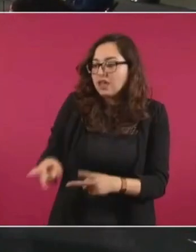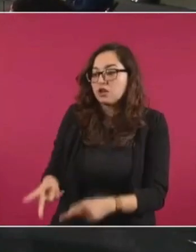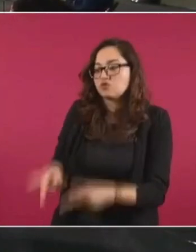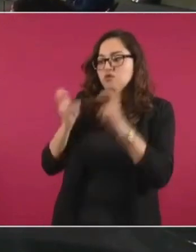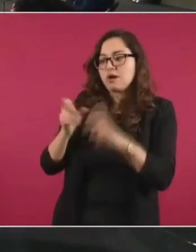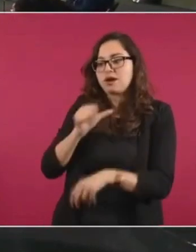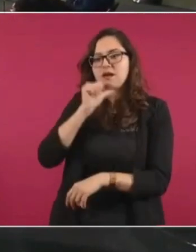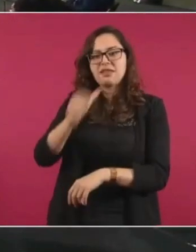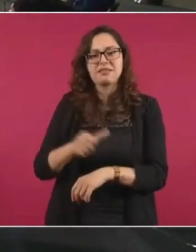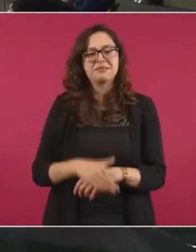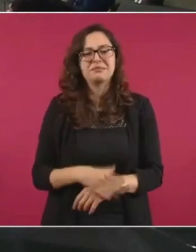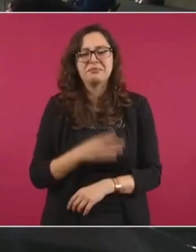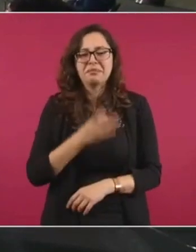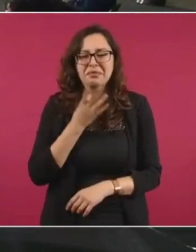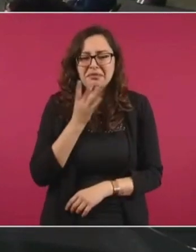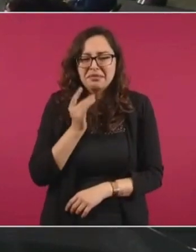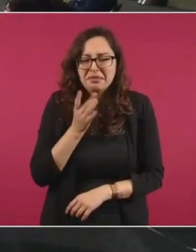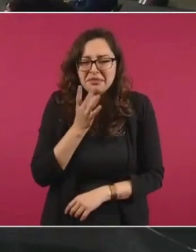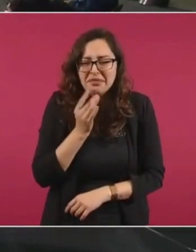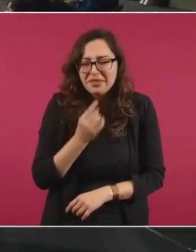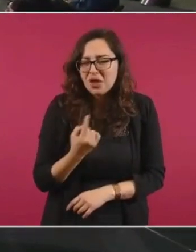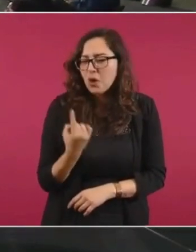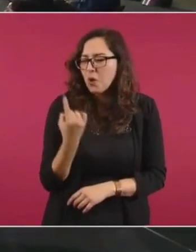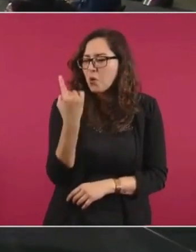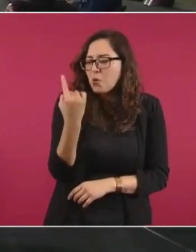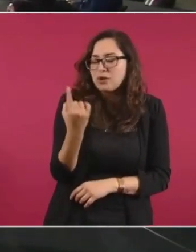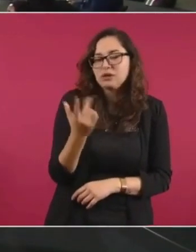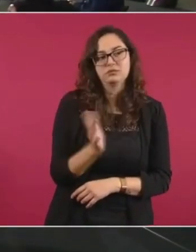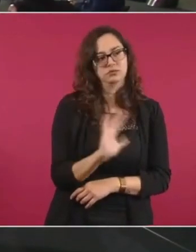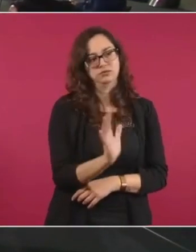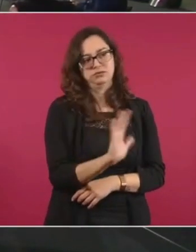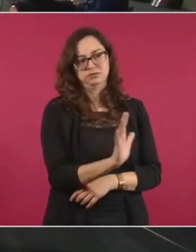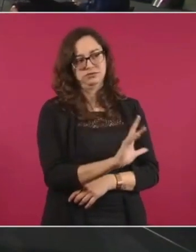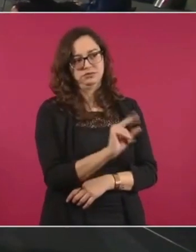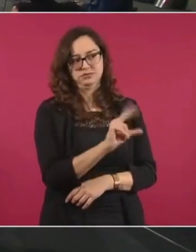aunque parezca una cosa menor,